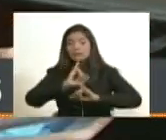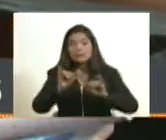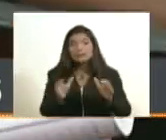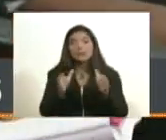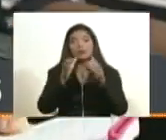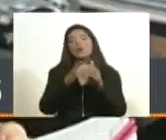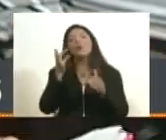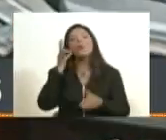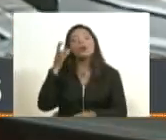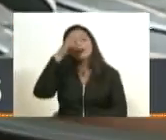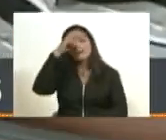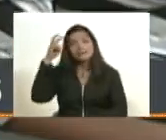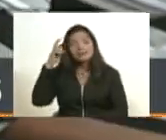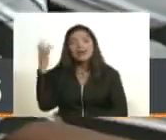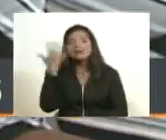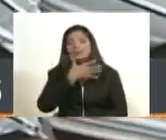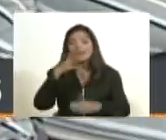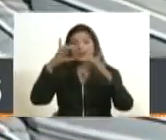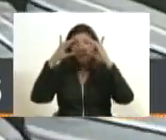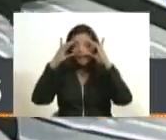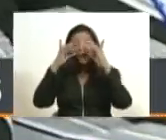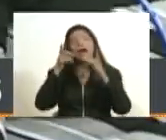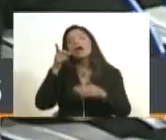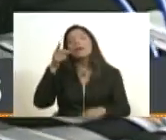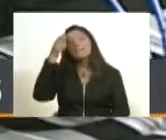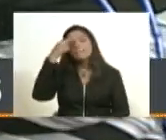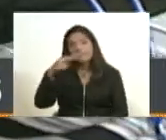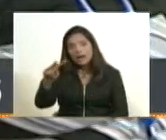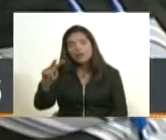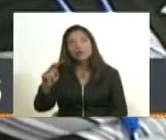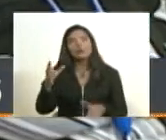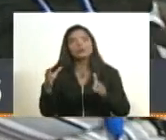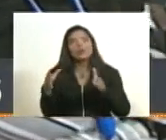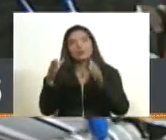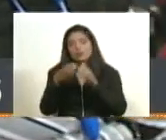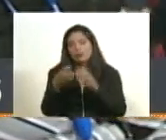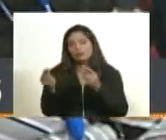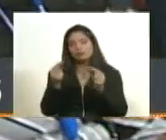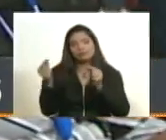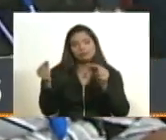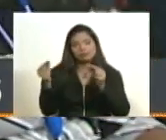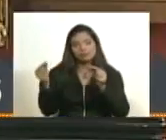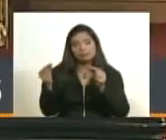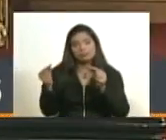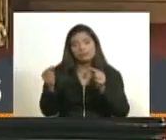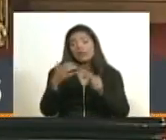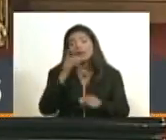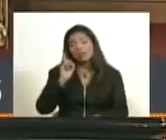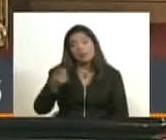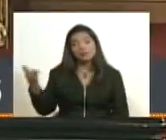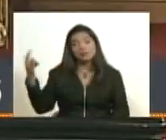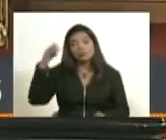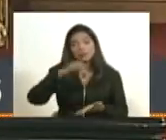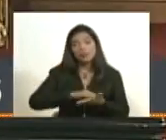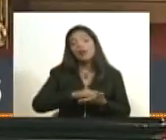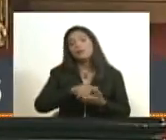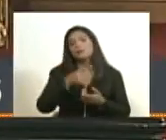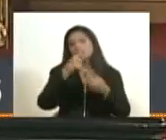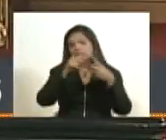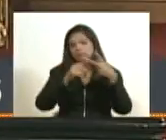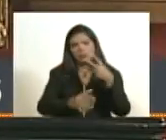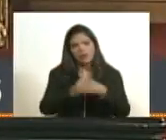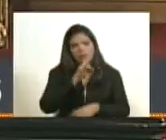nuestra canciller Delcy Rodríguez en Cancún, México, y bueno, ella debe llegar con un conjunto de